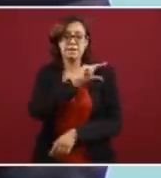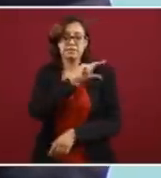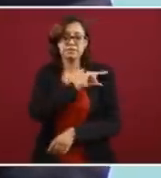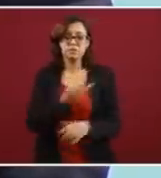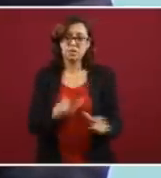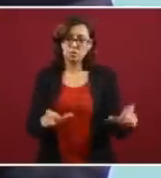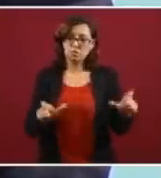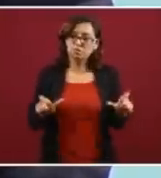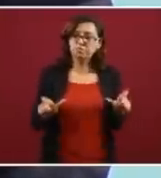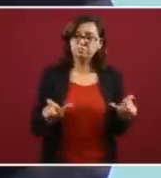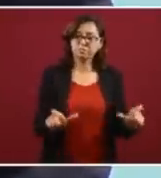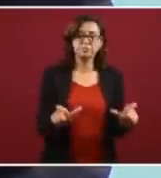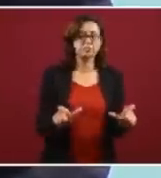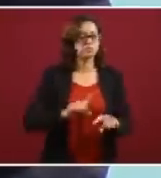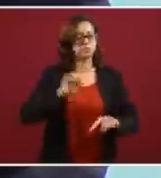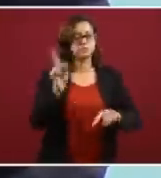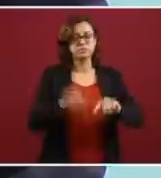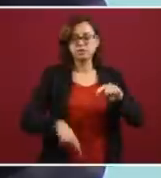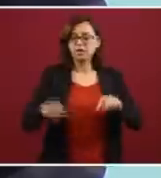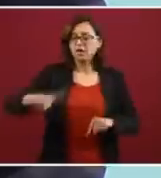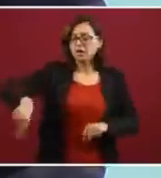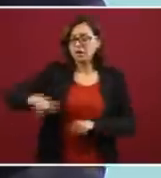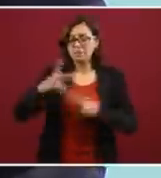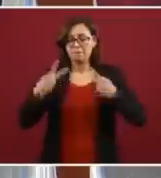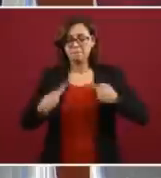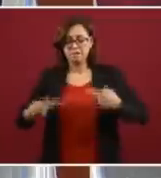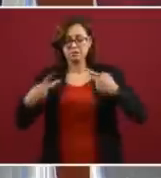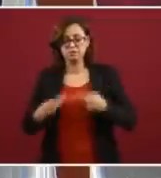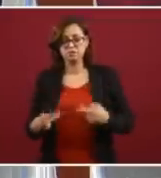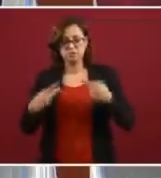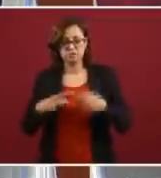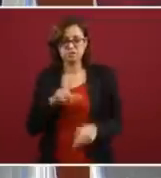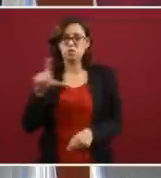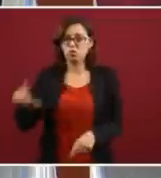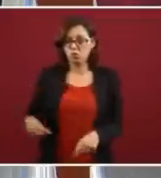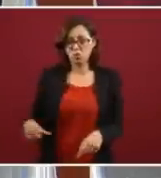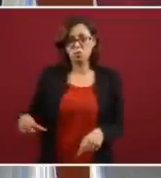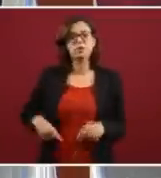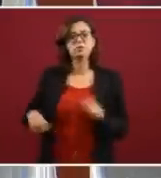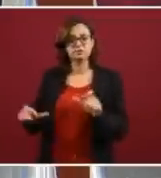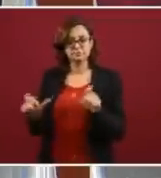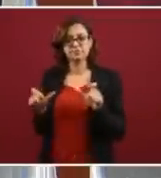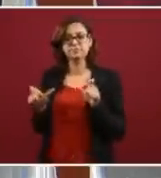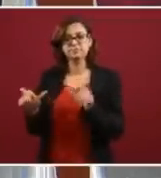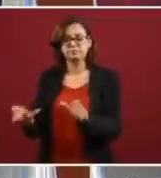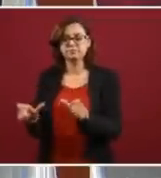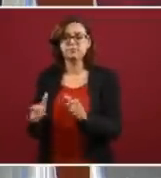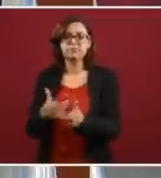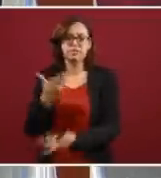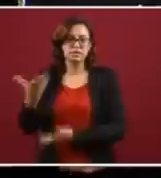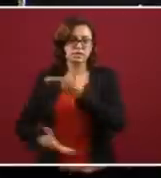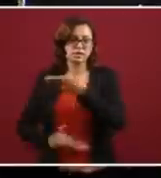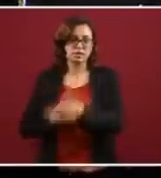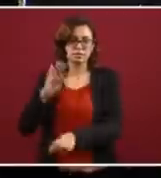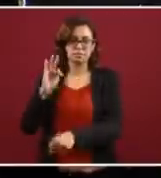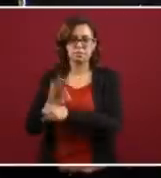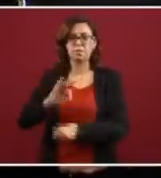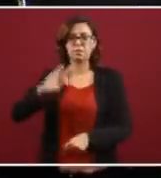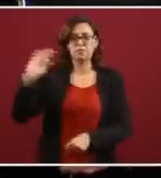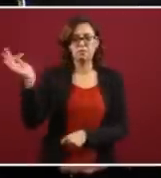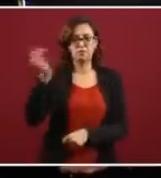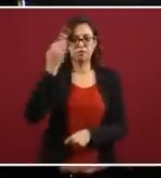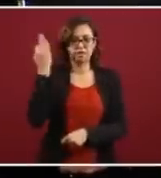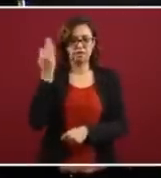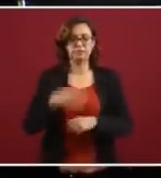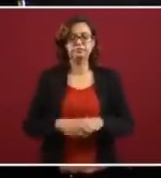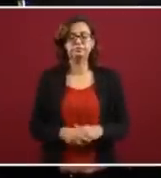que la protección de estas personas la brinde el Estado mexicano a través de los servicios de protección federal. Y